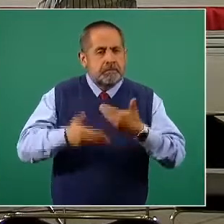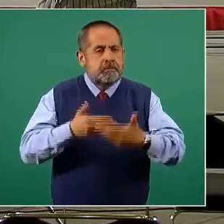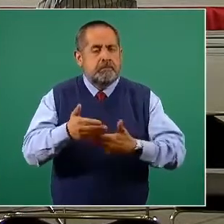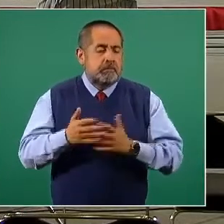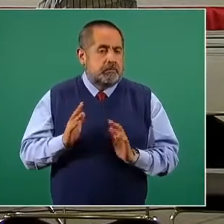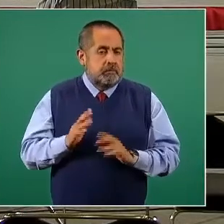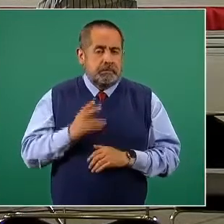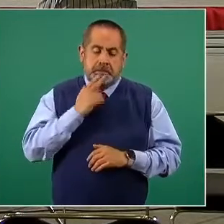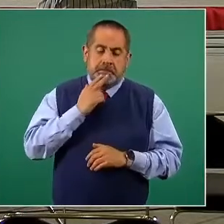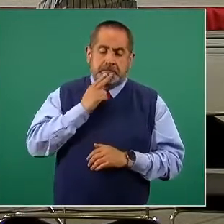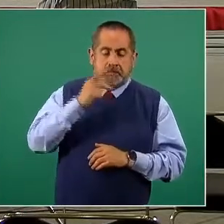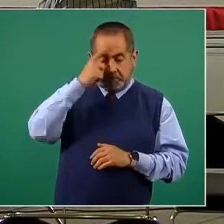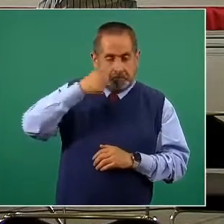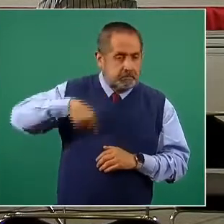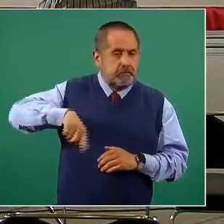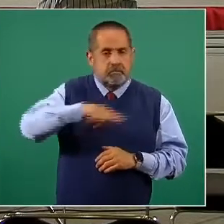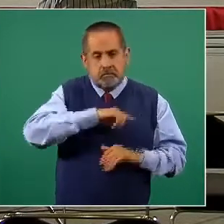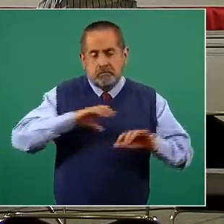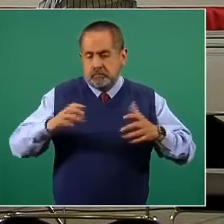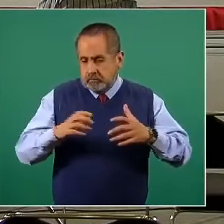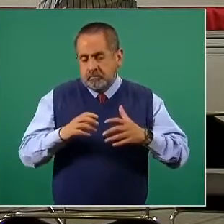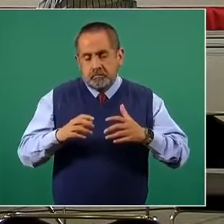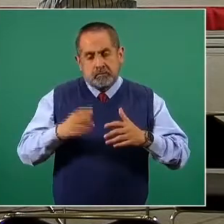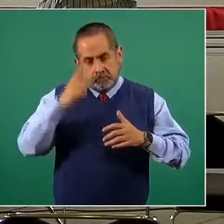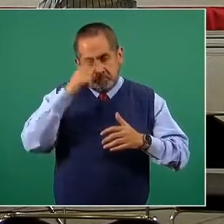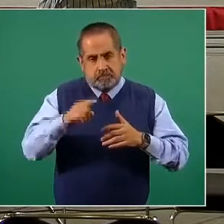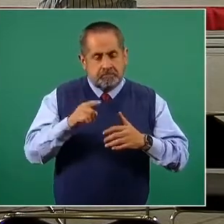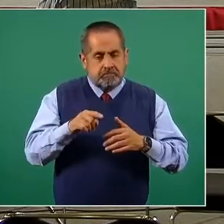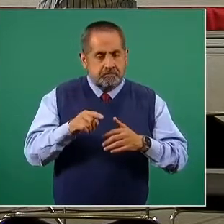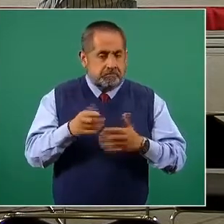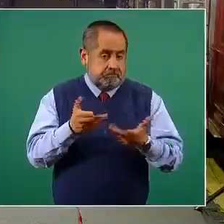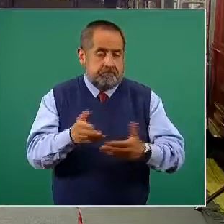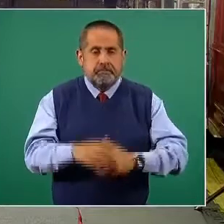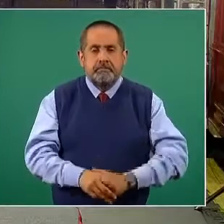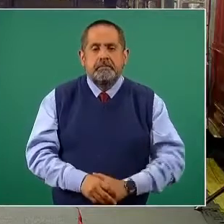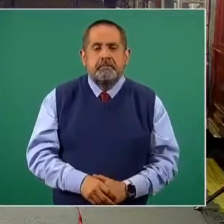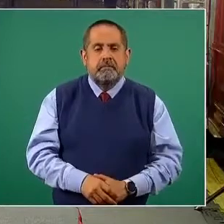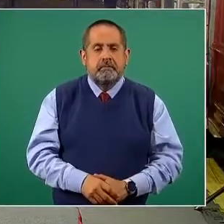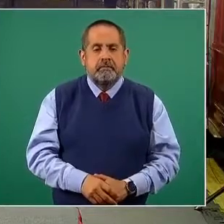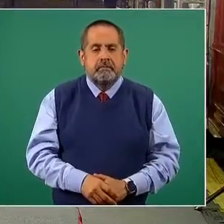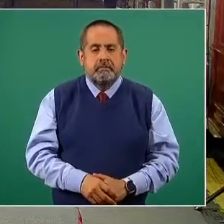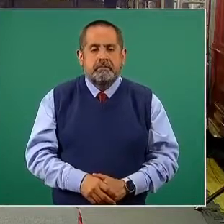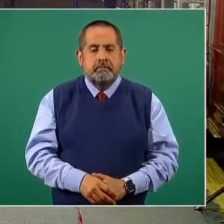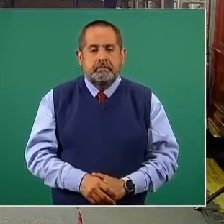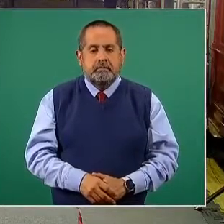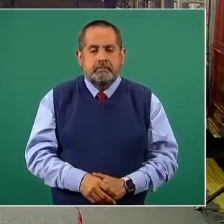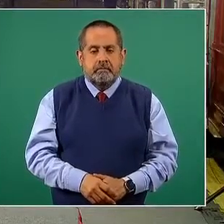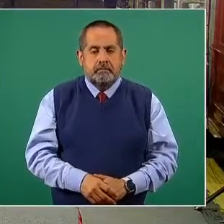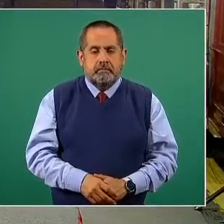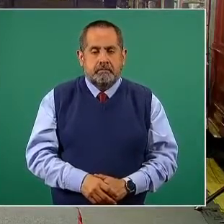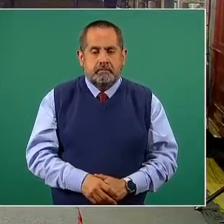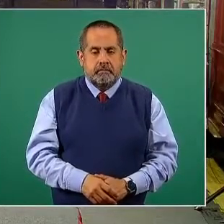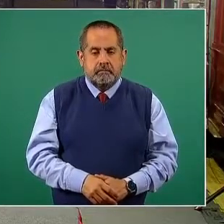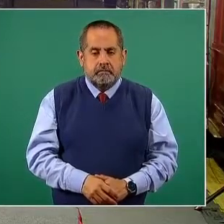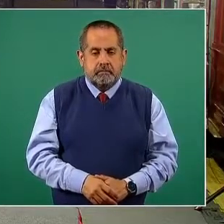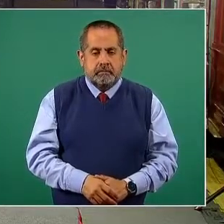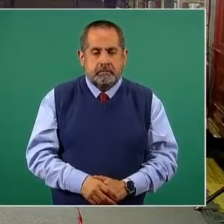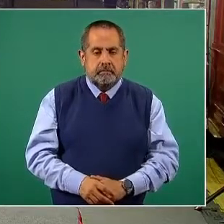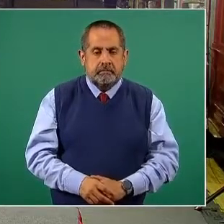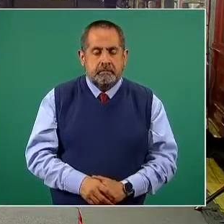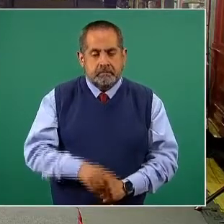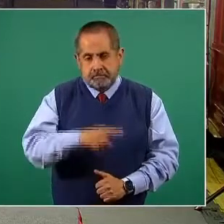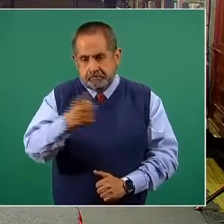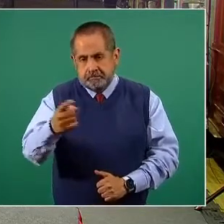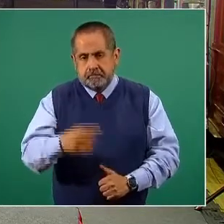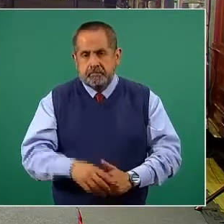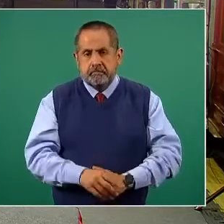ser útiles para este momento de reapertura. Perfecto. El siguiente, por